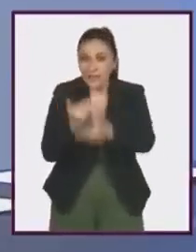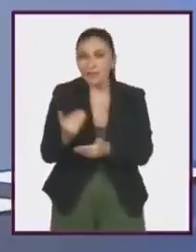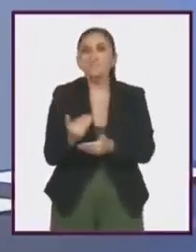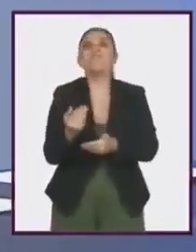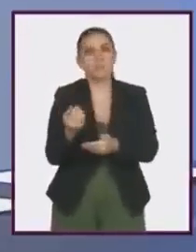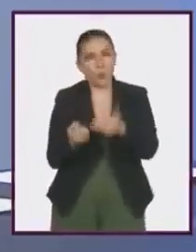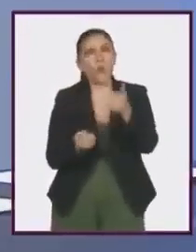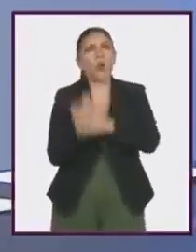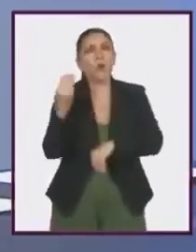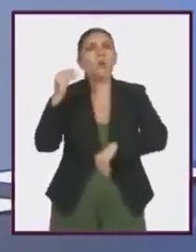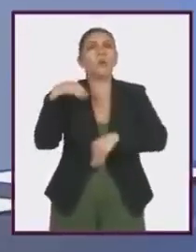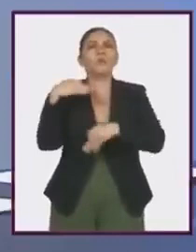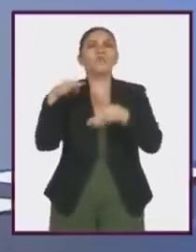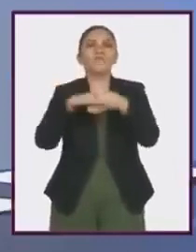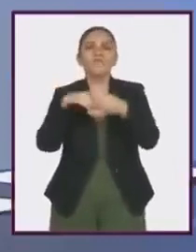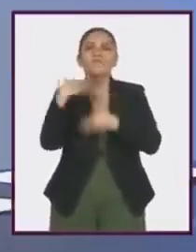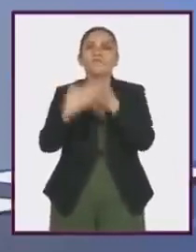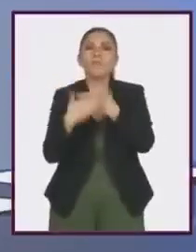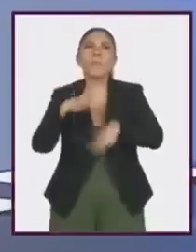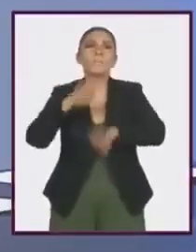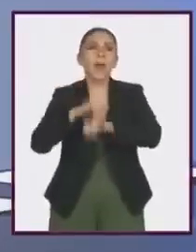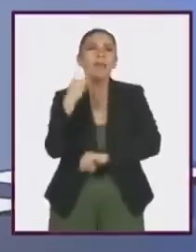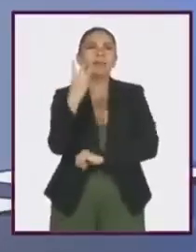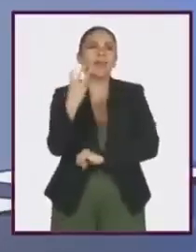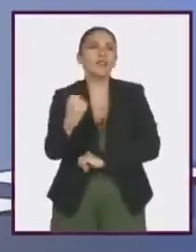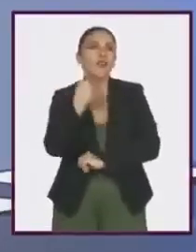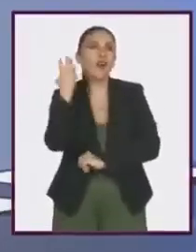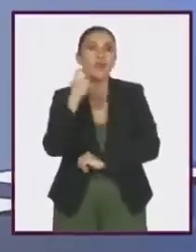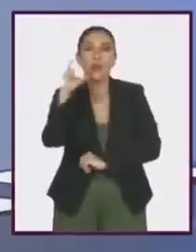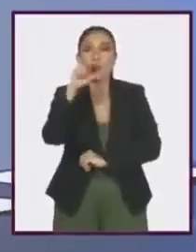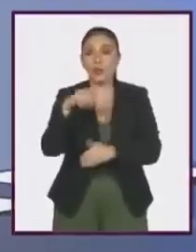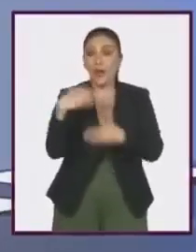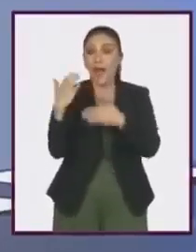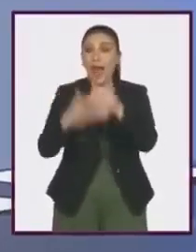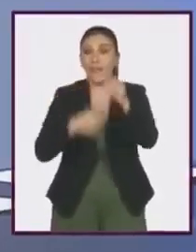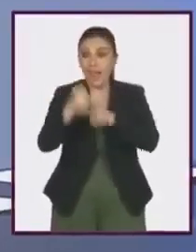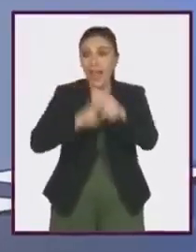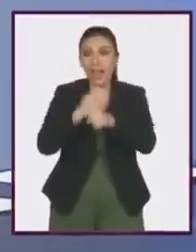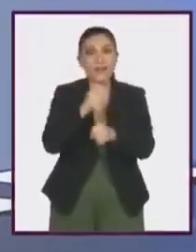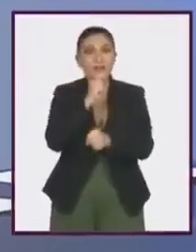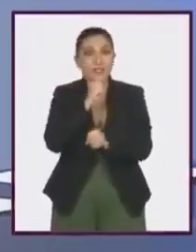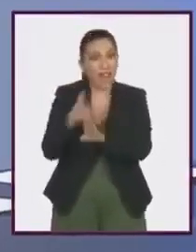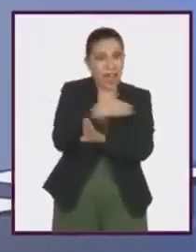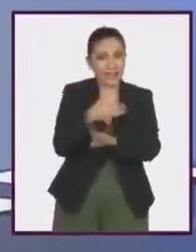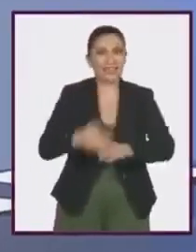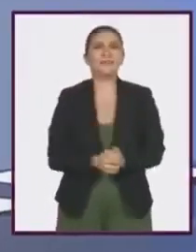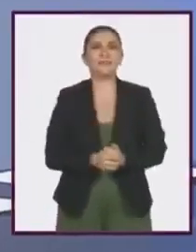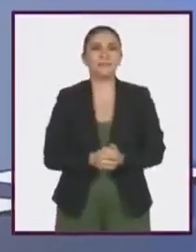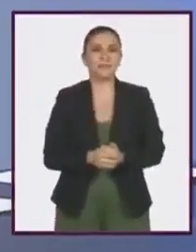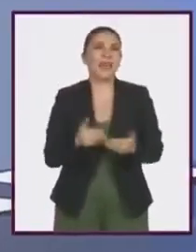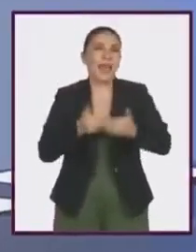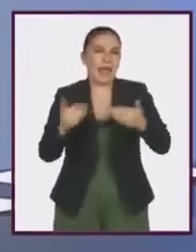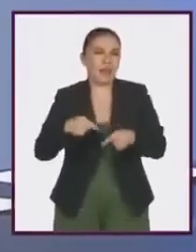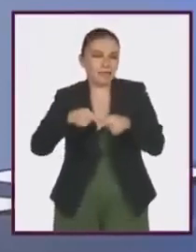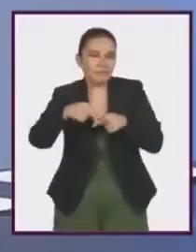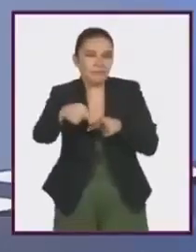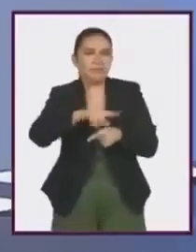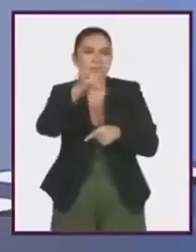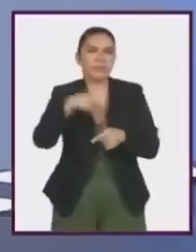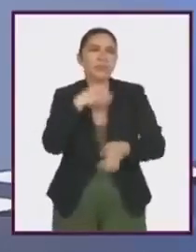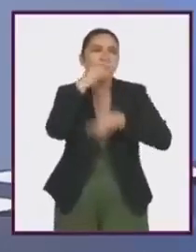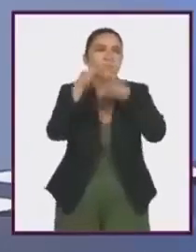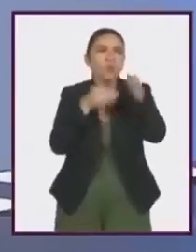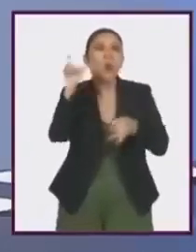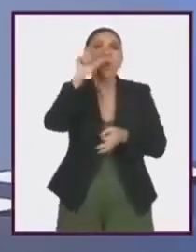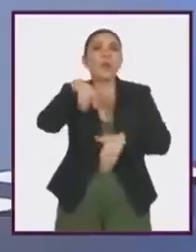cabo otras 3 conferencias más antes de concluir el ciclo escolar. En los próximos días les comunicaremos sobre nuestra